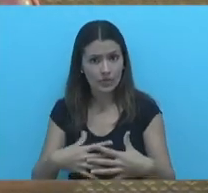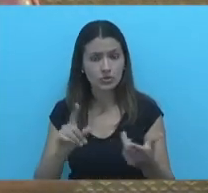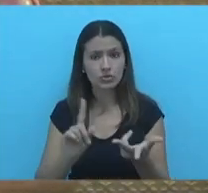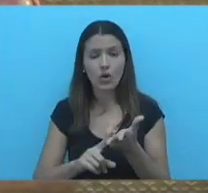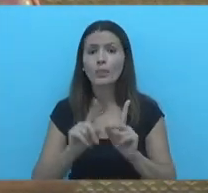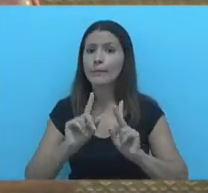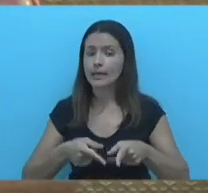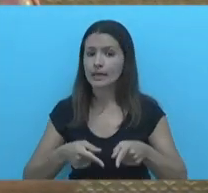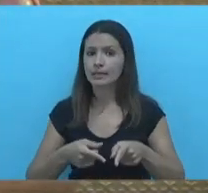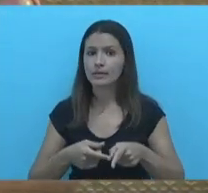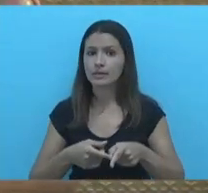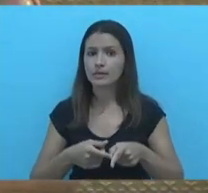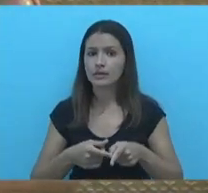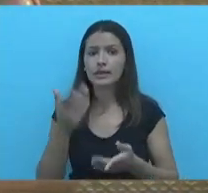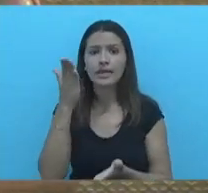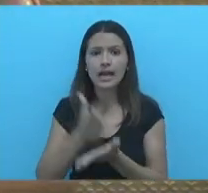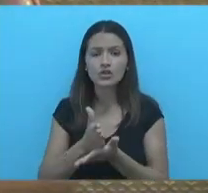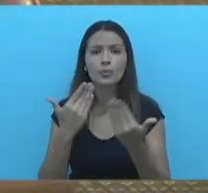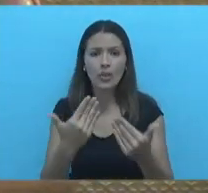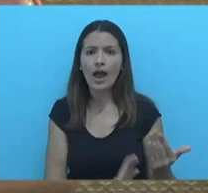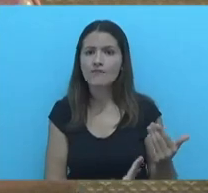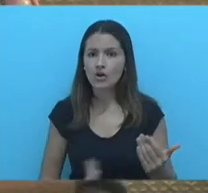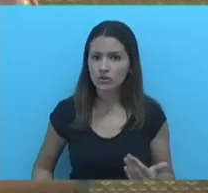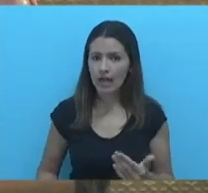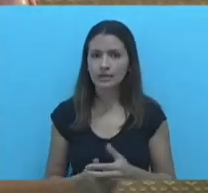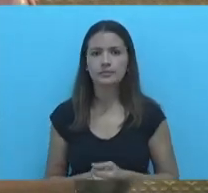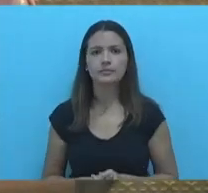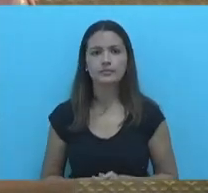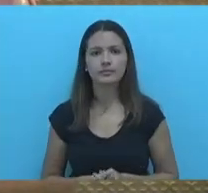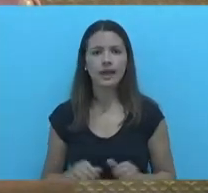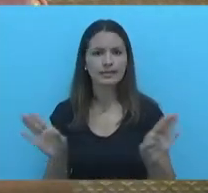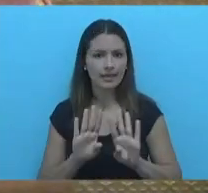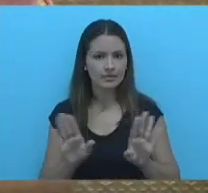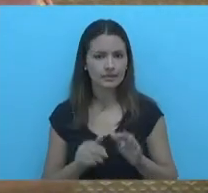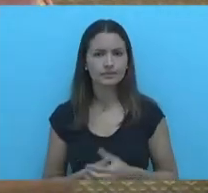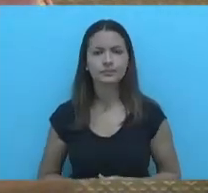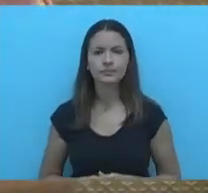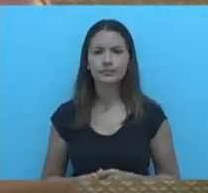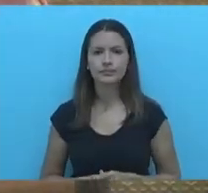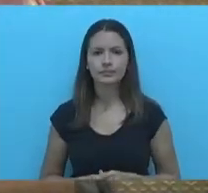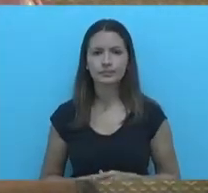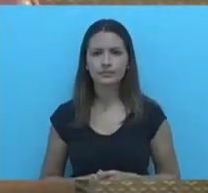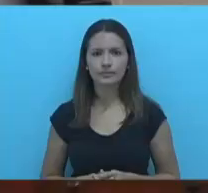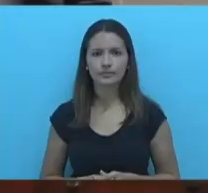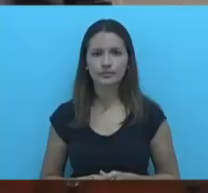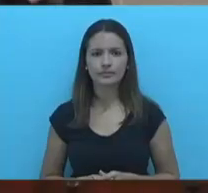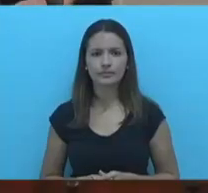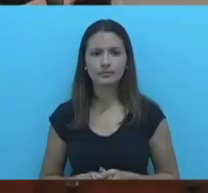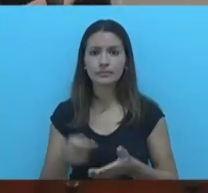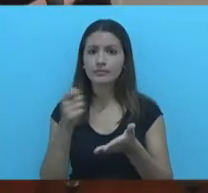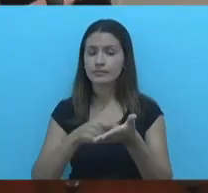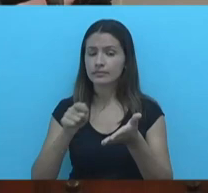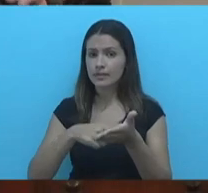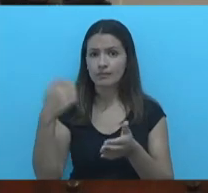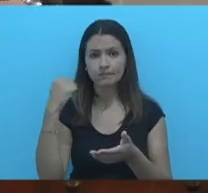y, fundamentalmente, el derecho del aborto para salvar las vidas. Nada más, señor presidente. Gracias, diputado. Se ha tomado nota por secretaría